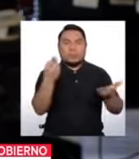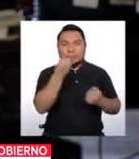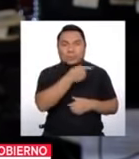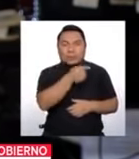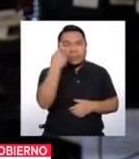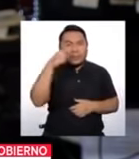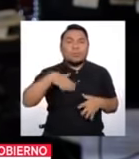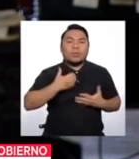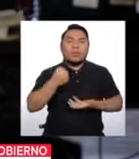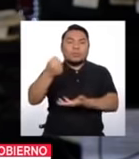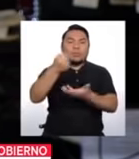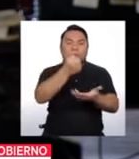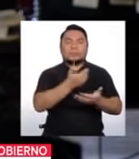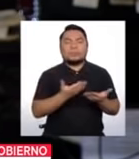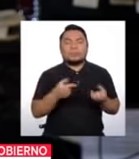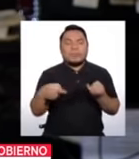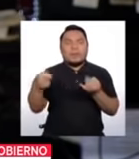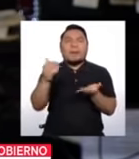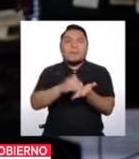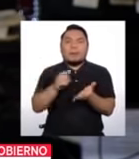para poder seguir llevando las otras cosas.